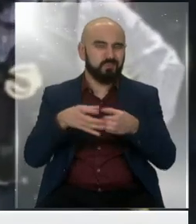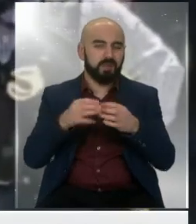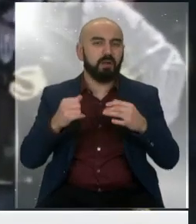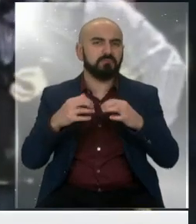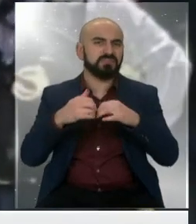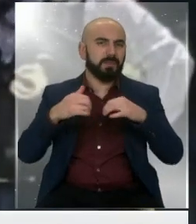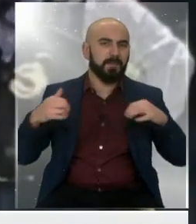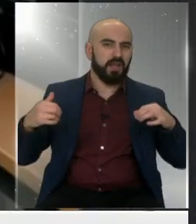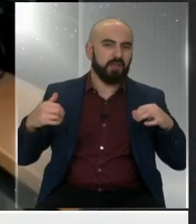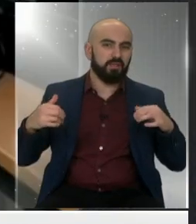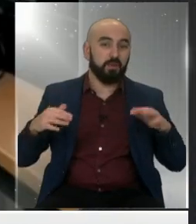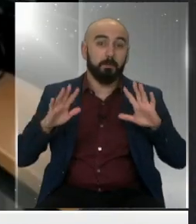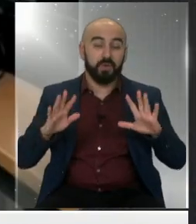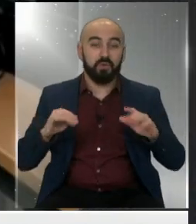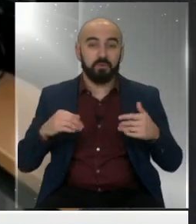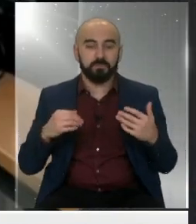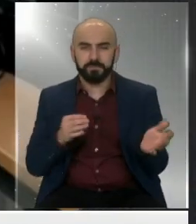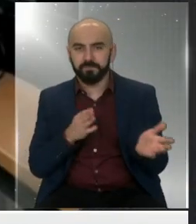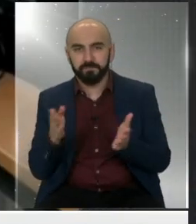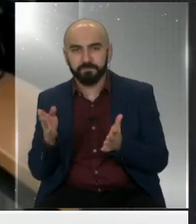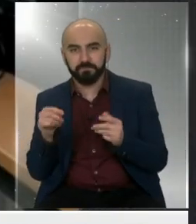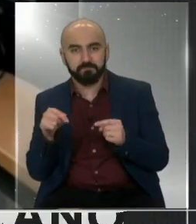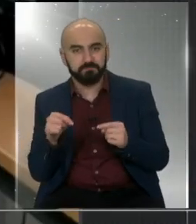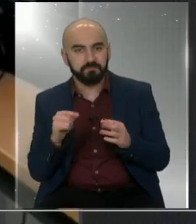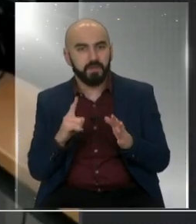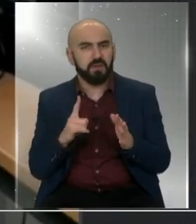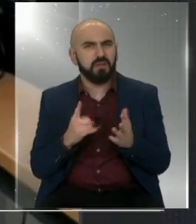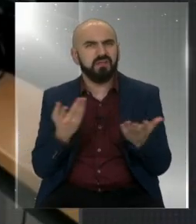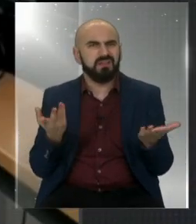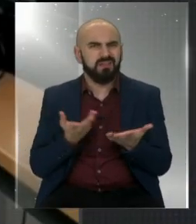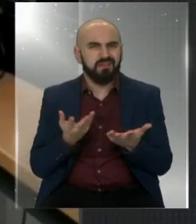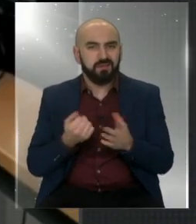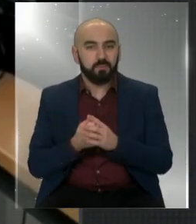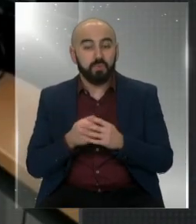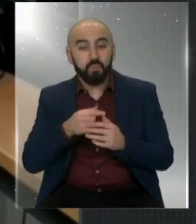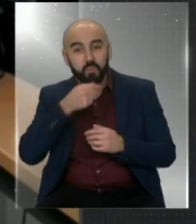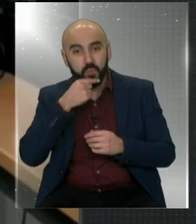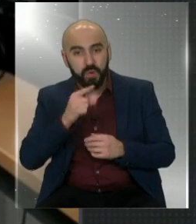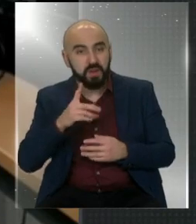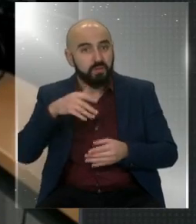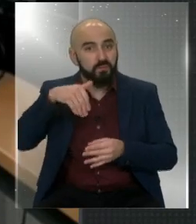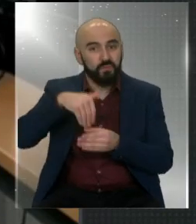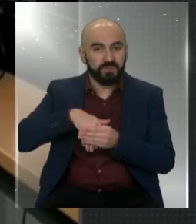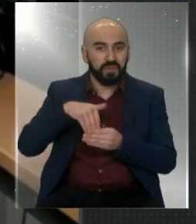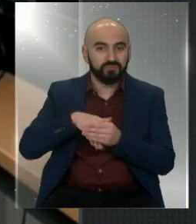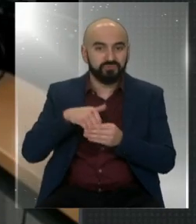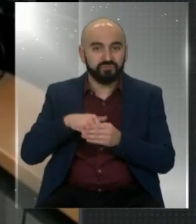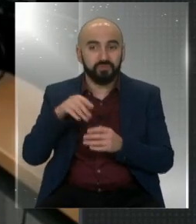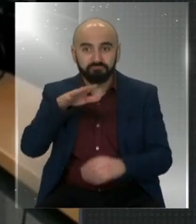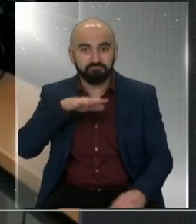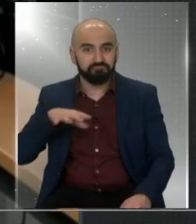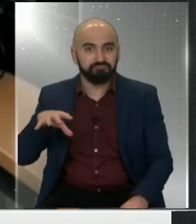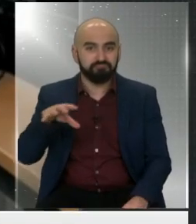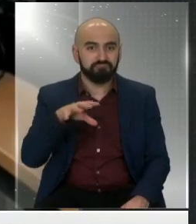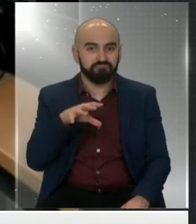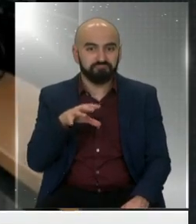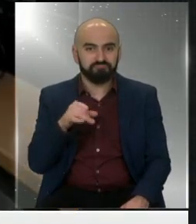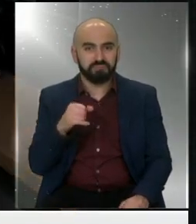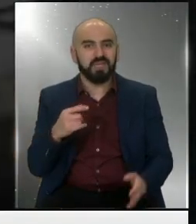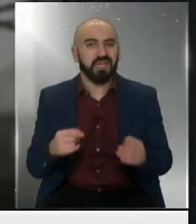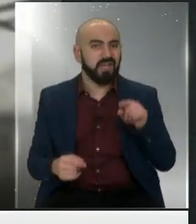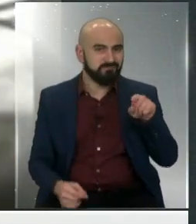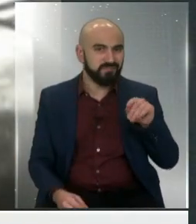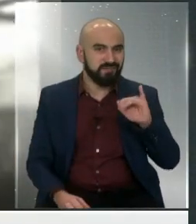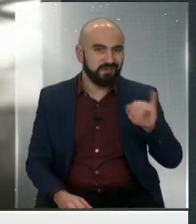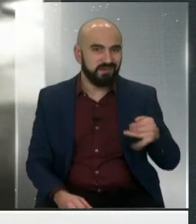mexicano. Están surgiendo cuando se acercan elecciones importantes locales, sobre todo en el estado de